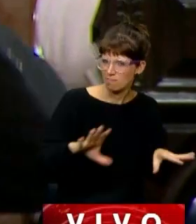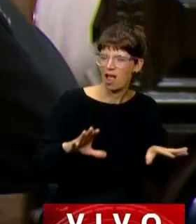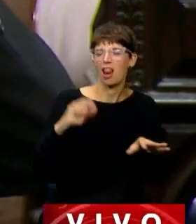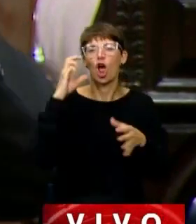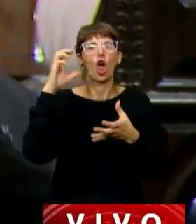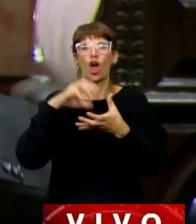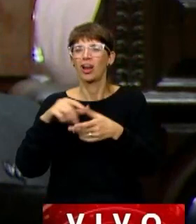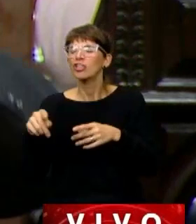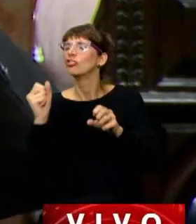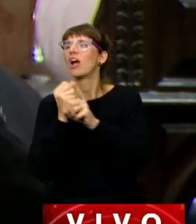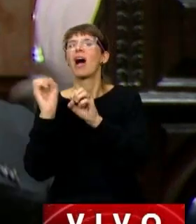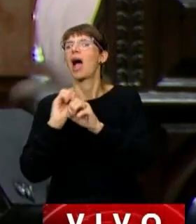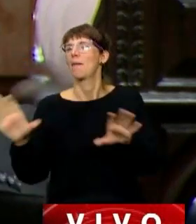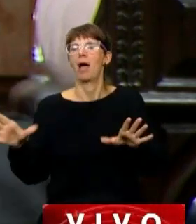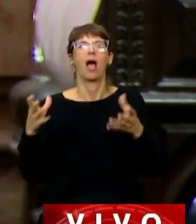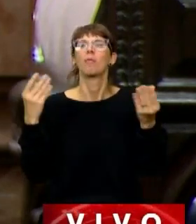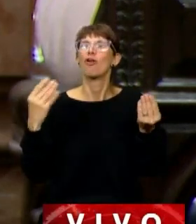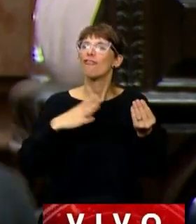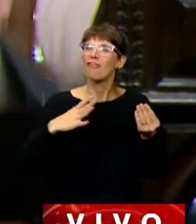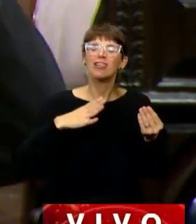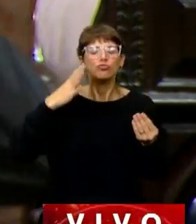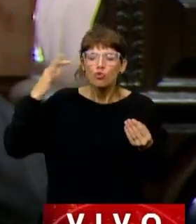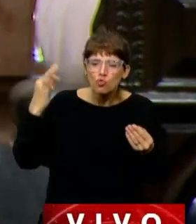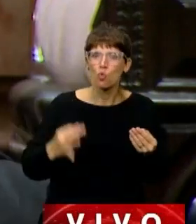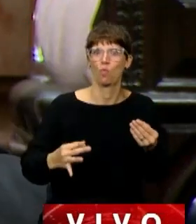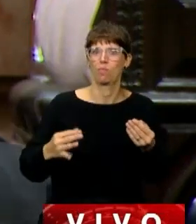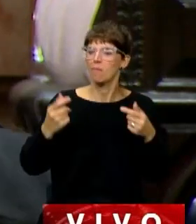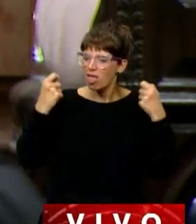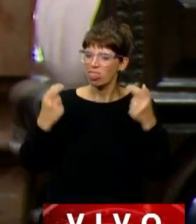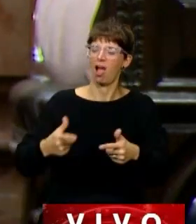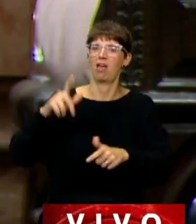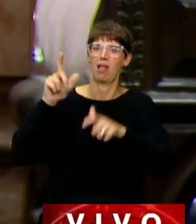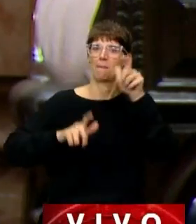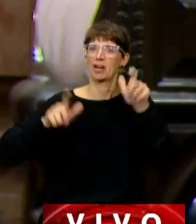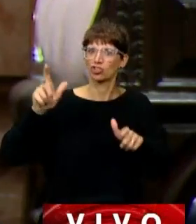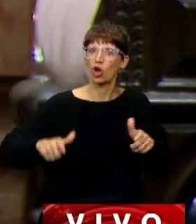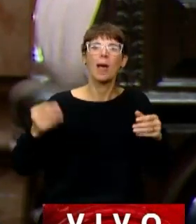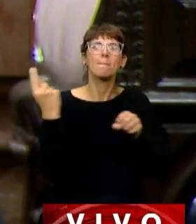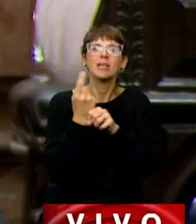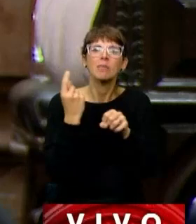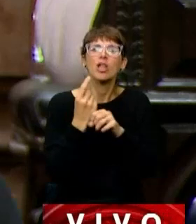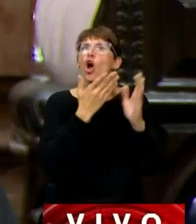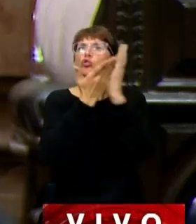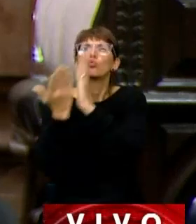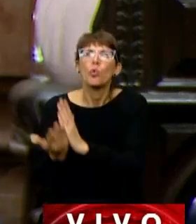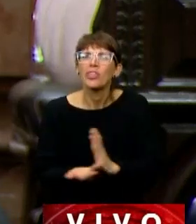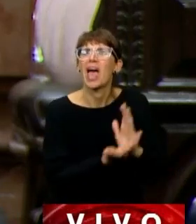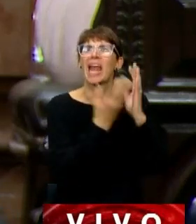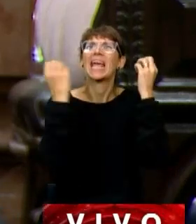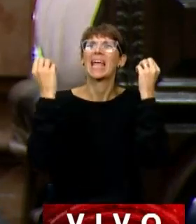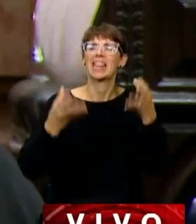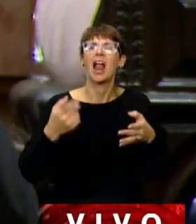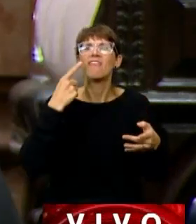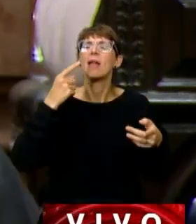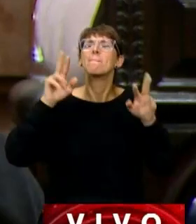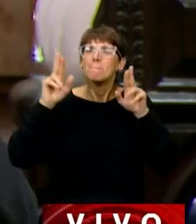poder asumir un compromiso de cara a la gente, de realizar un diagnóstico, de caminar por un sendero de políticas